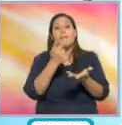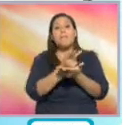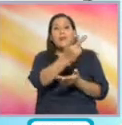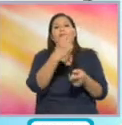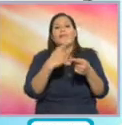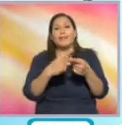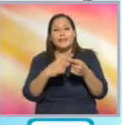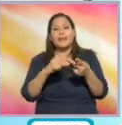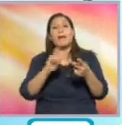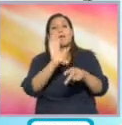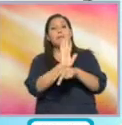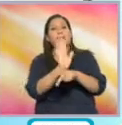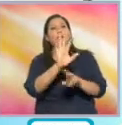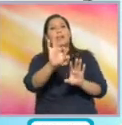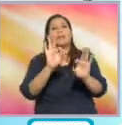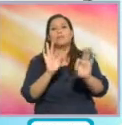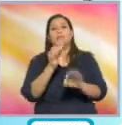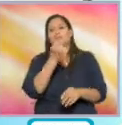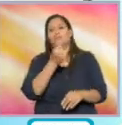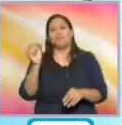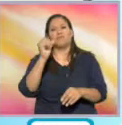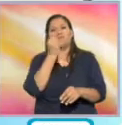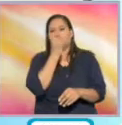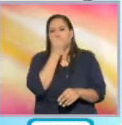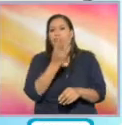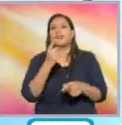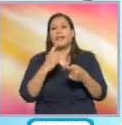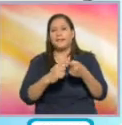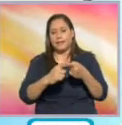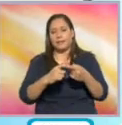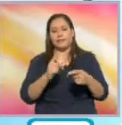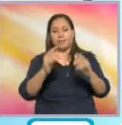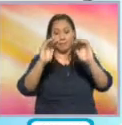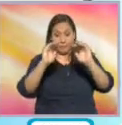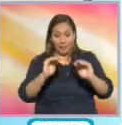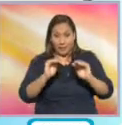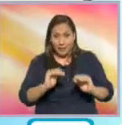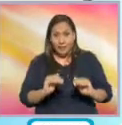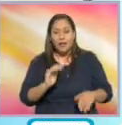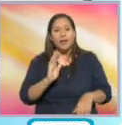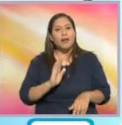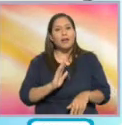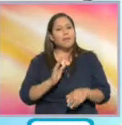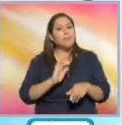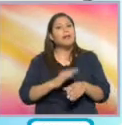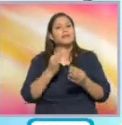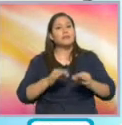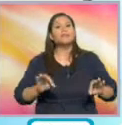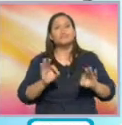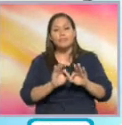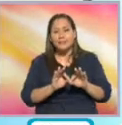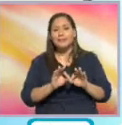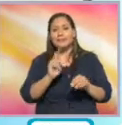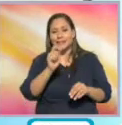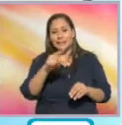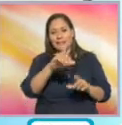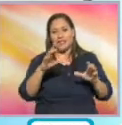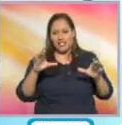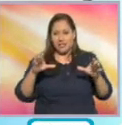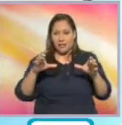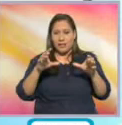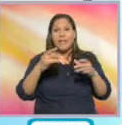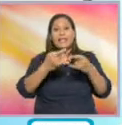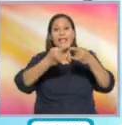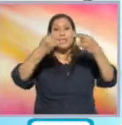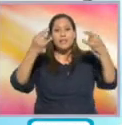premiados, Sí. las películas seleccionadas de todo el mundo, de muchos países del mundo, pero también algo que me parece muy significativo es que está concentrado también en la